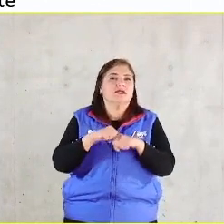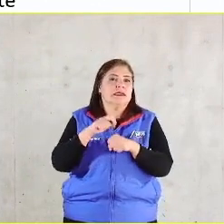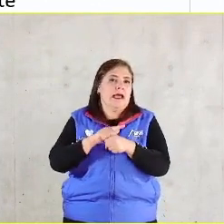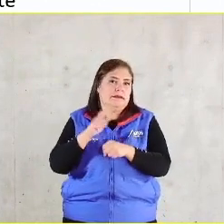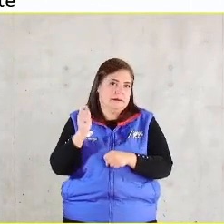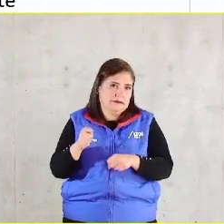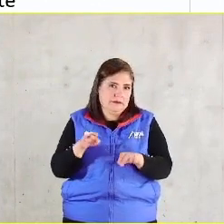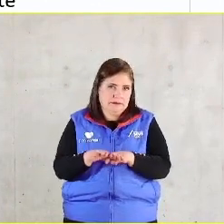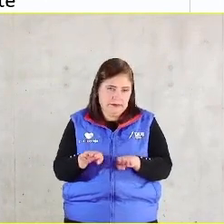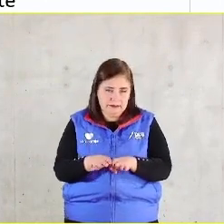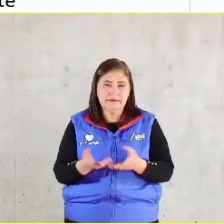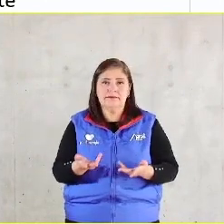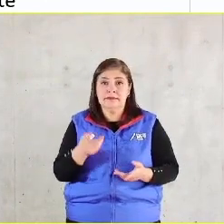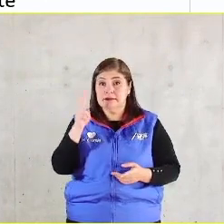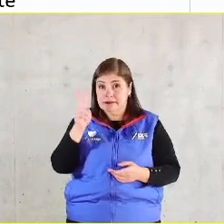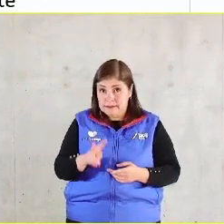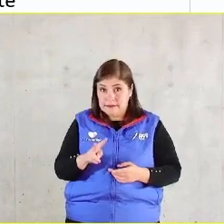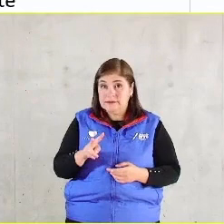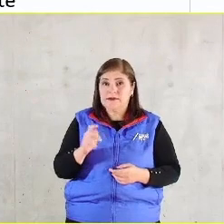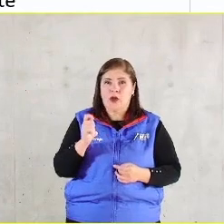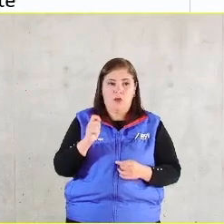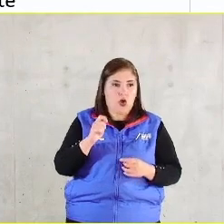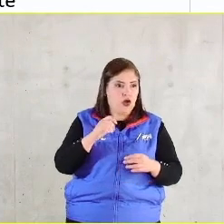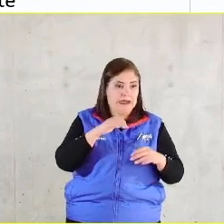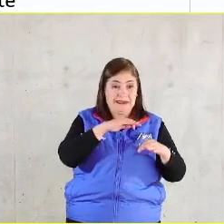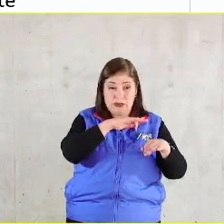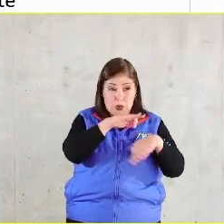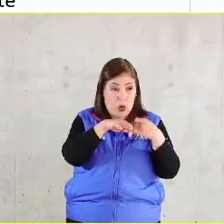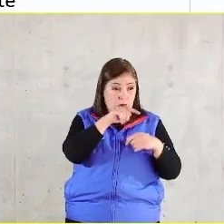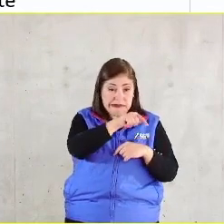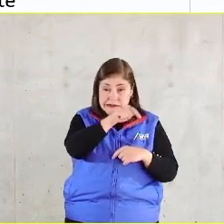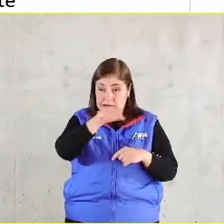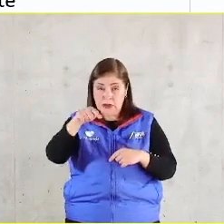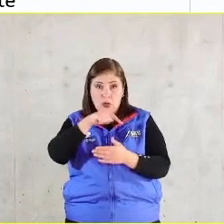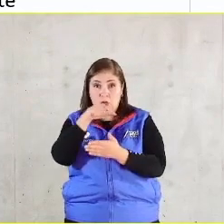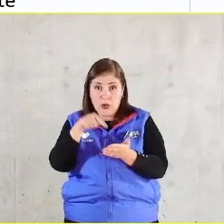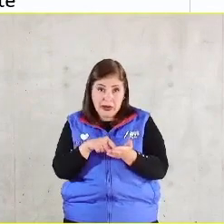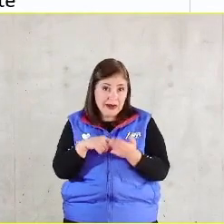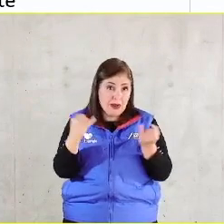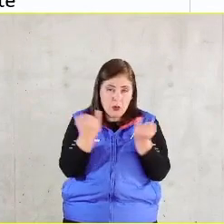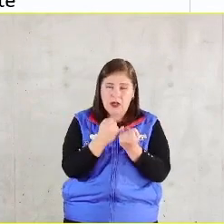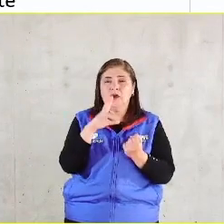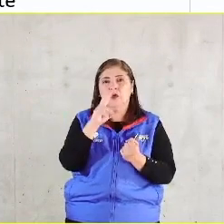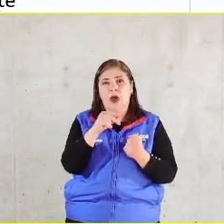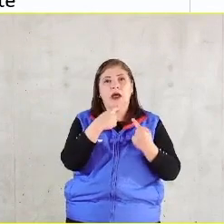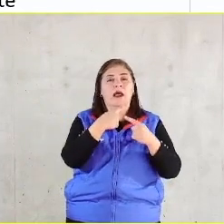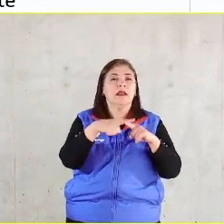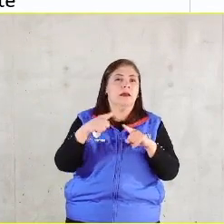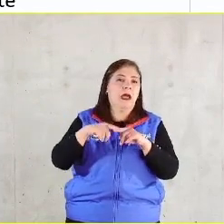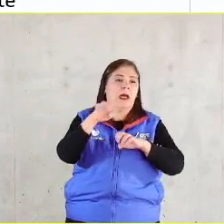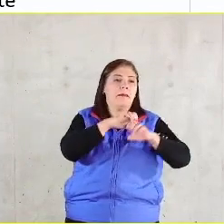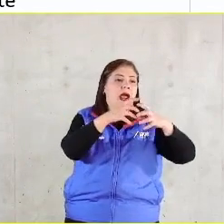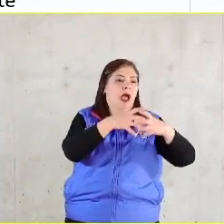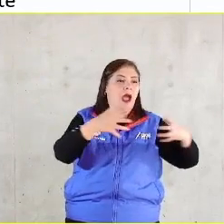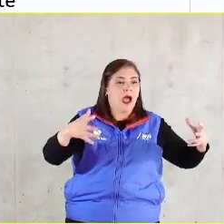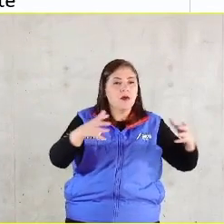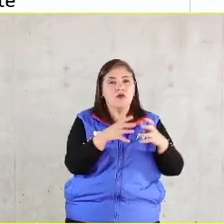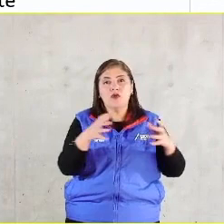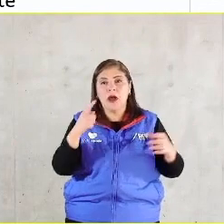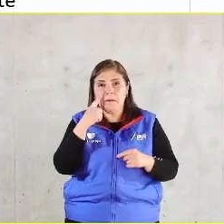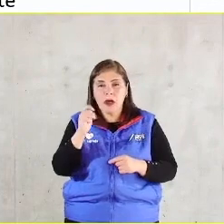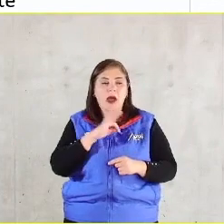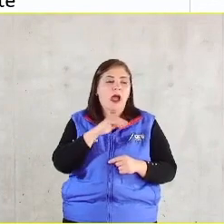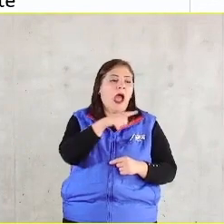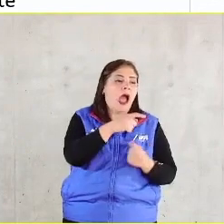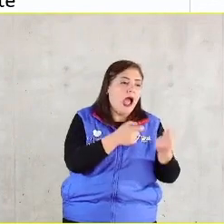mismo planteamiento en todos los ámbitos y subámbitos, depende de la industria y del tamaño. Hay empresas que inician ciertos ámbitos o